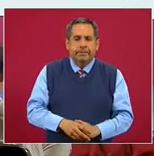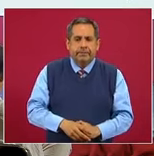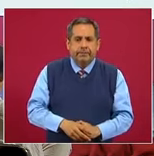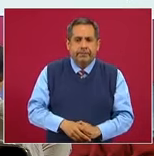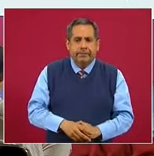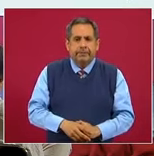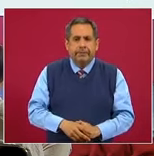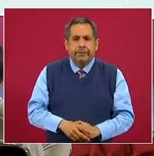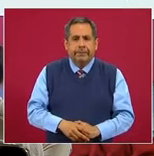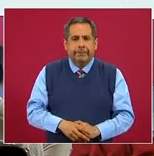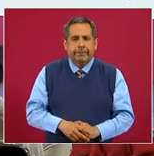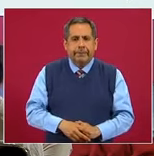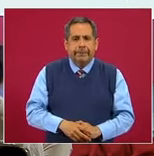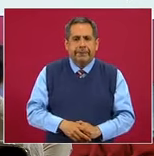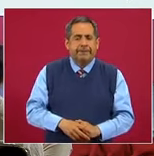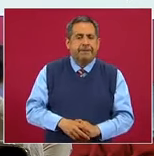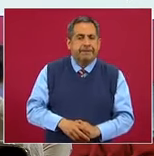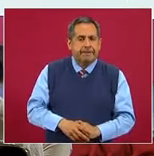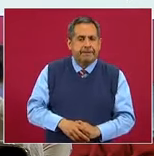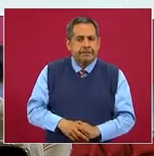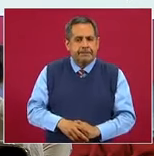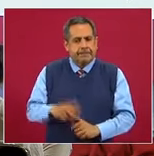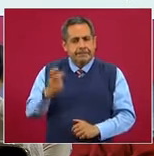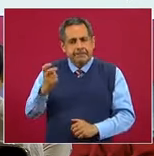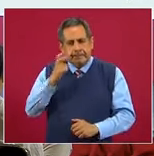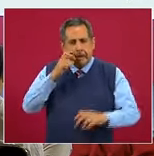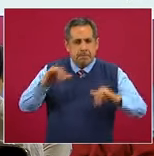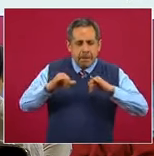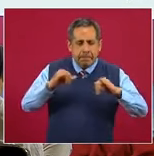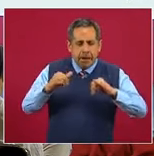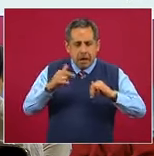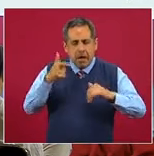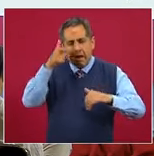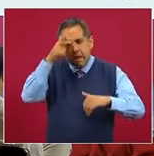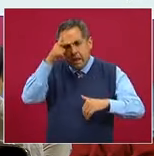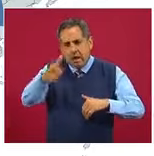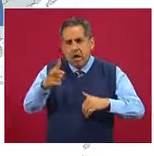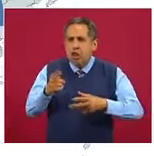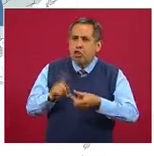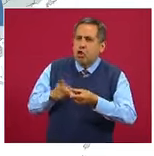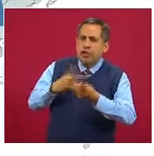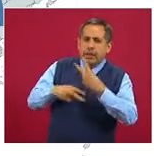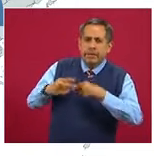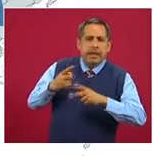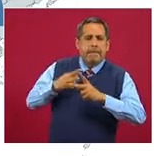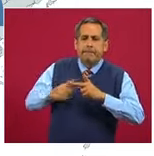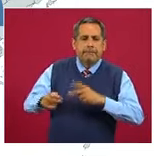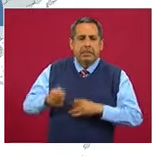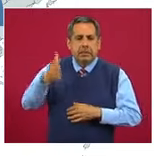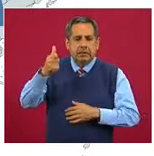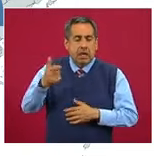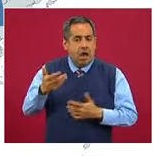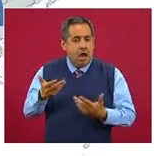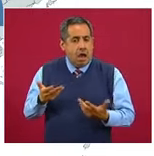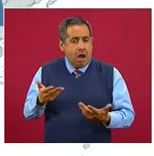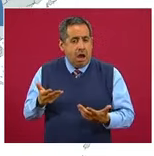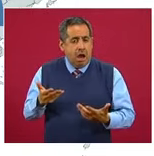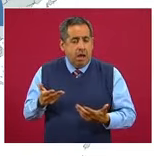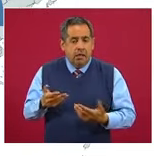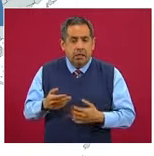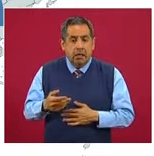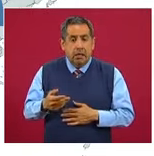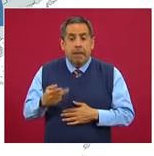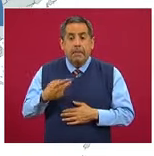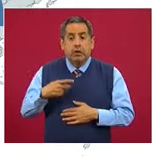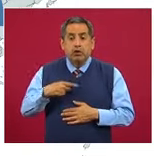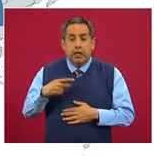Fue entonces que hicimos el mismo mapa para esquematizar cómo eran nuestras introducciones. Podían ser que los pacientes, que las personas pudieran